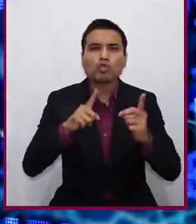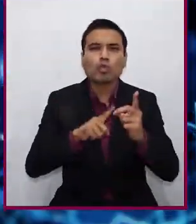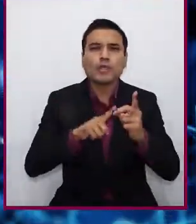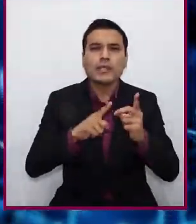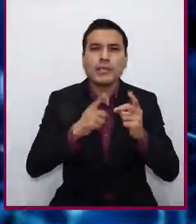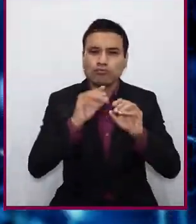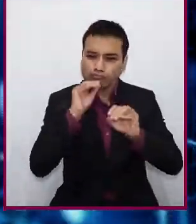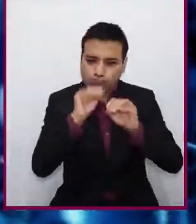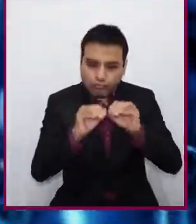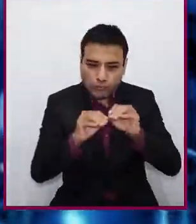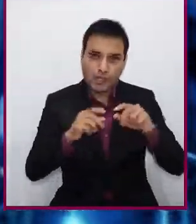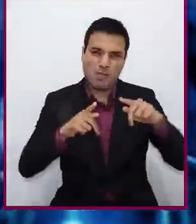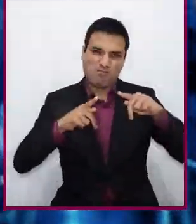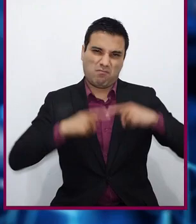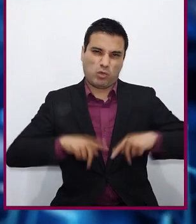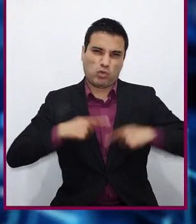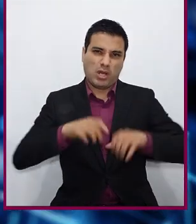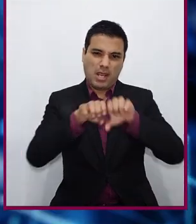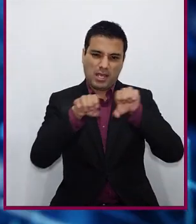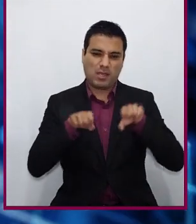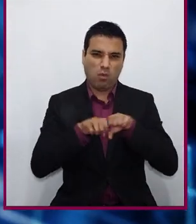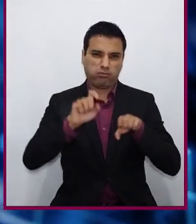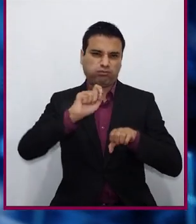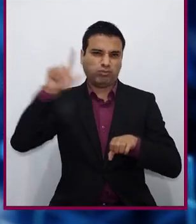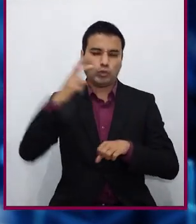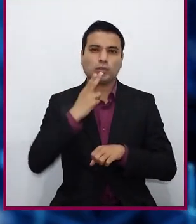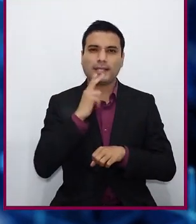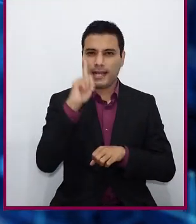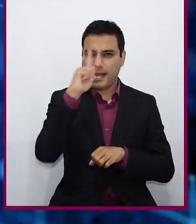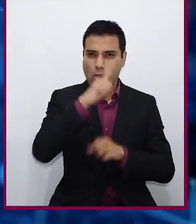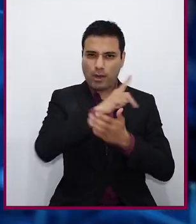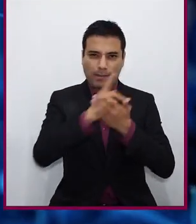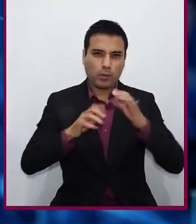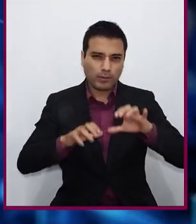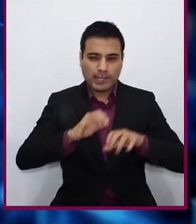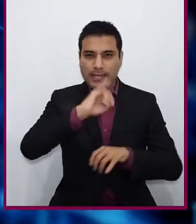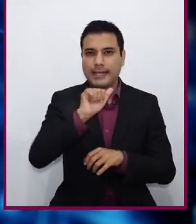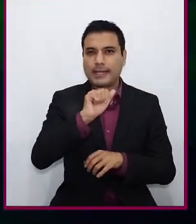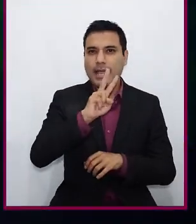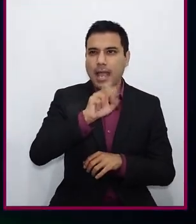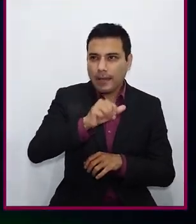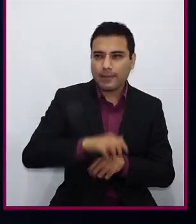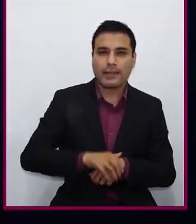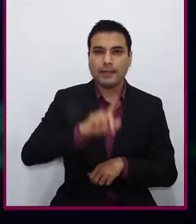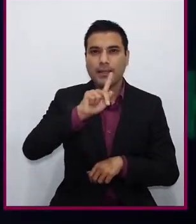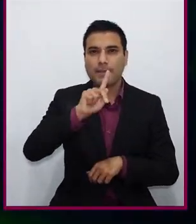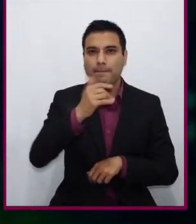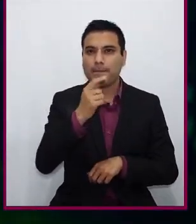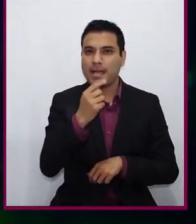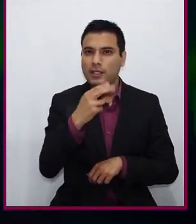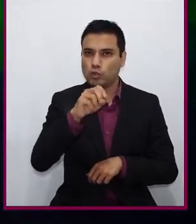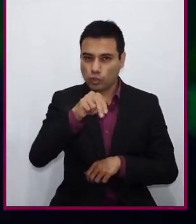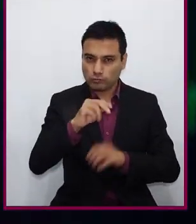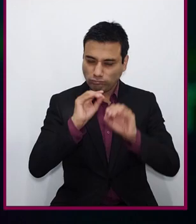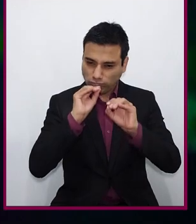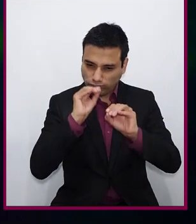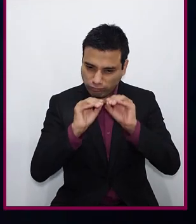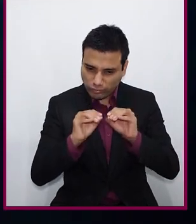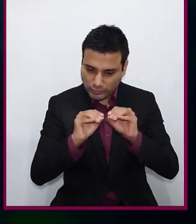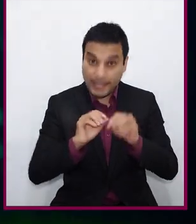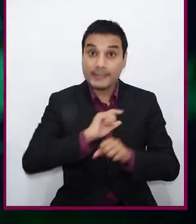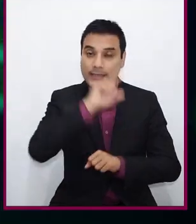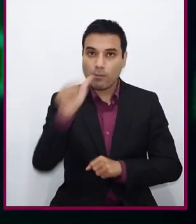como java y payton para generar el back end la conexión con la base de datos y el servidor